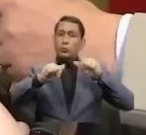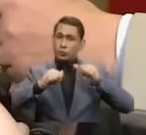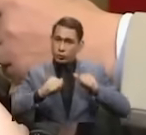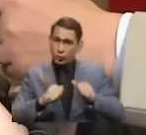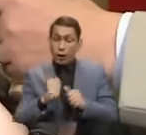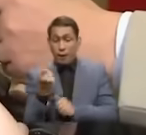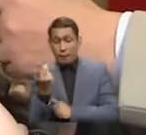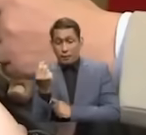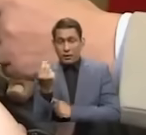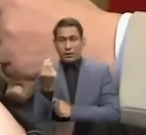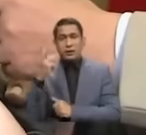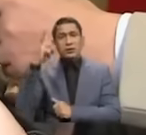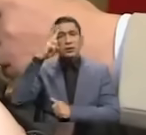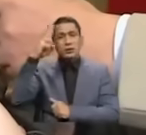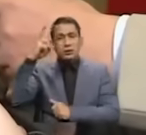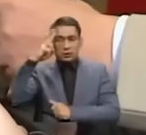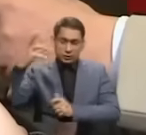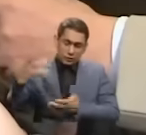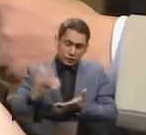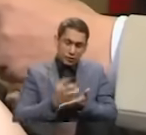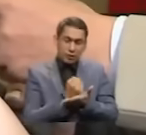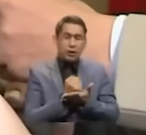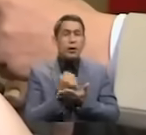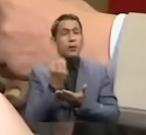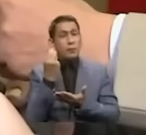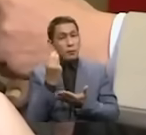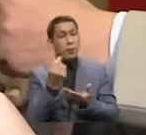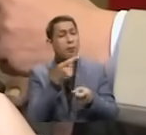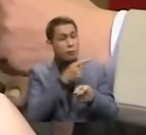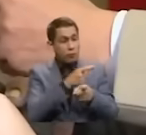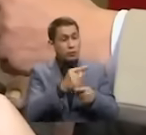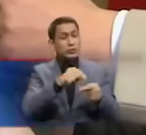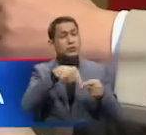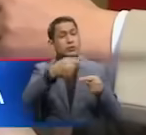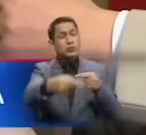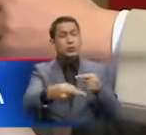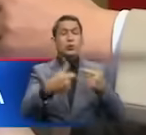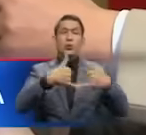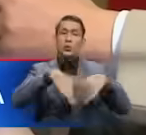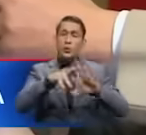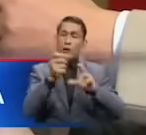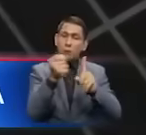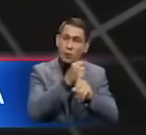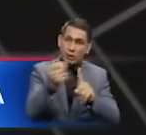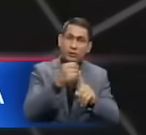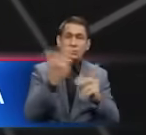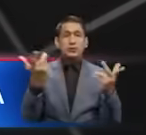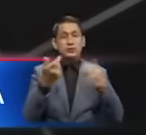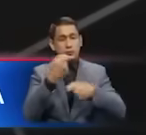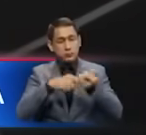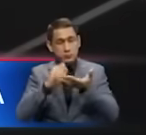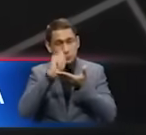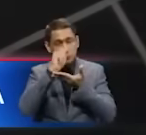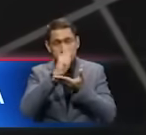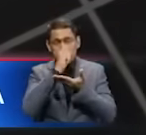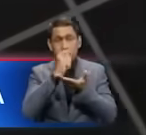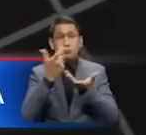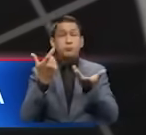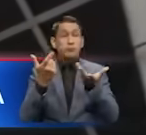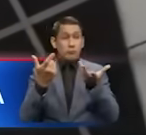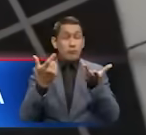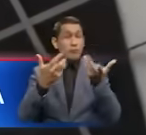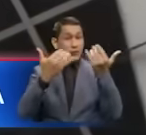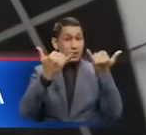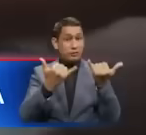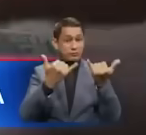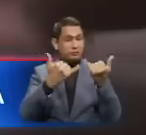de activos es producto también de delitos precedentes como el sicariato, el narcotráfico, entonces por ende la importancia de prevenir este delito. Esta ley estará muy conectada con la ley de